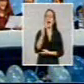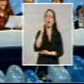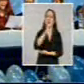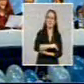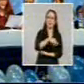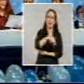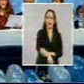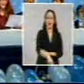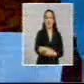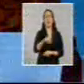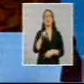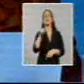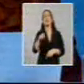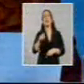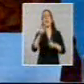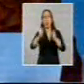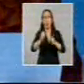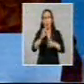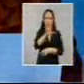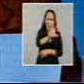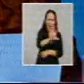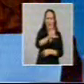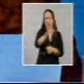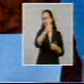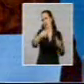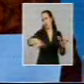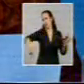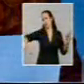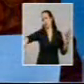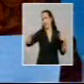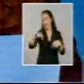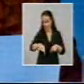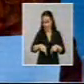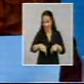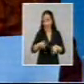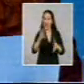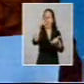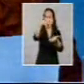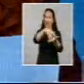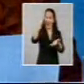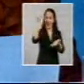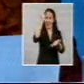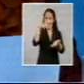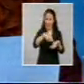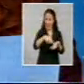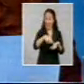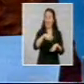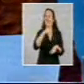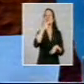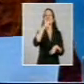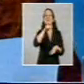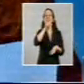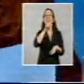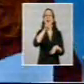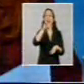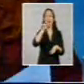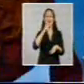San Carlos de Bariloche. Este es el octavo, el de acá, el de Santa Rosa, La Pampa.